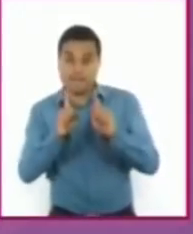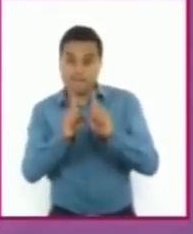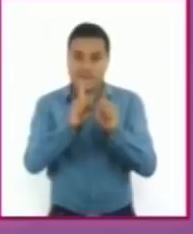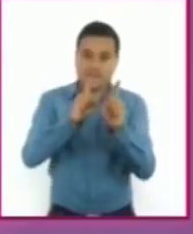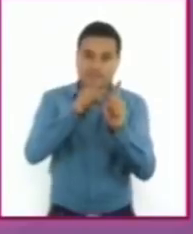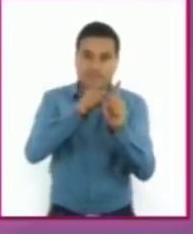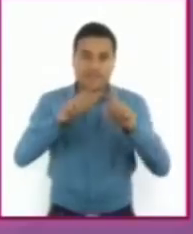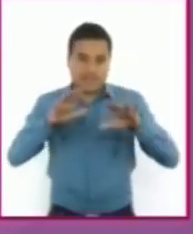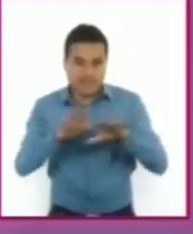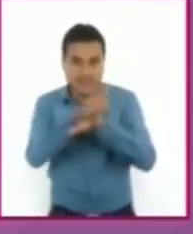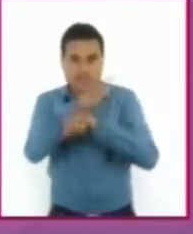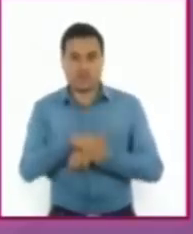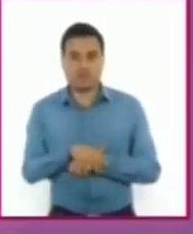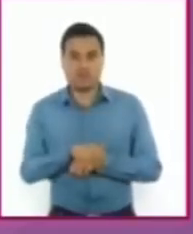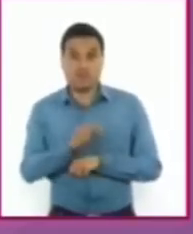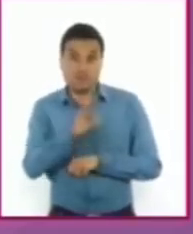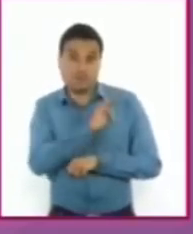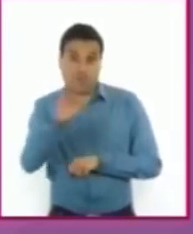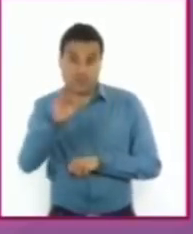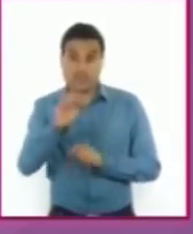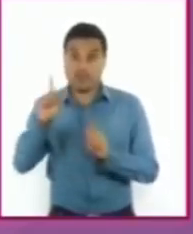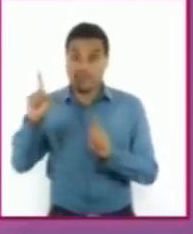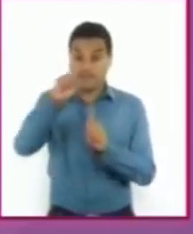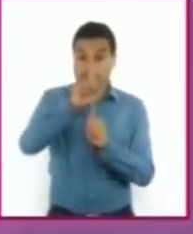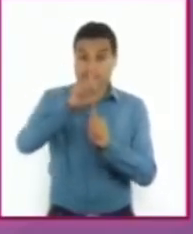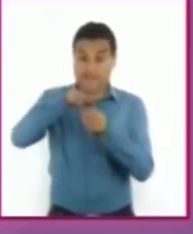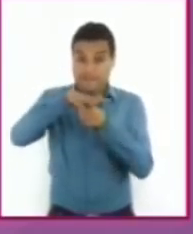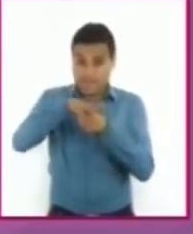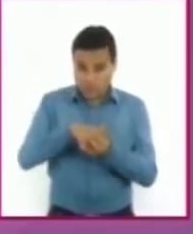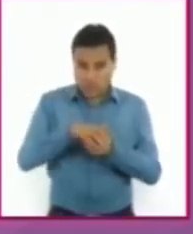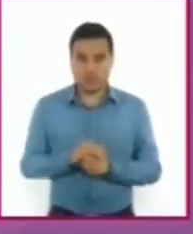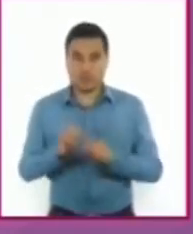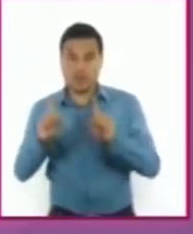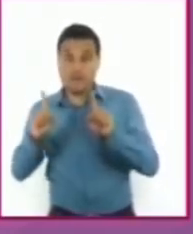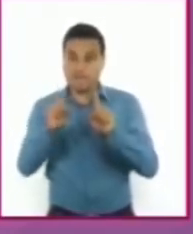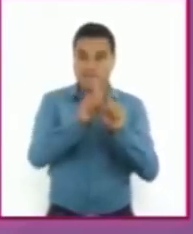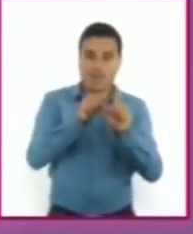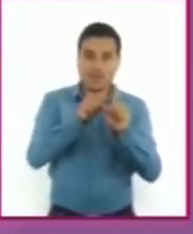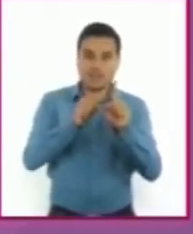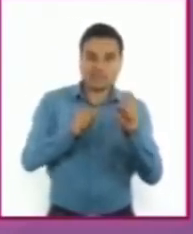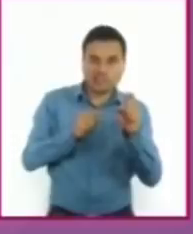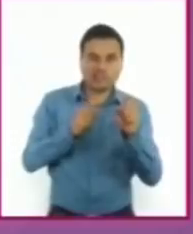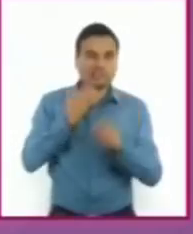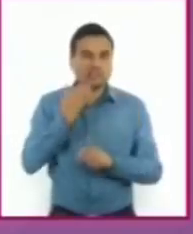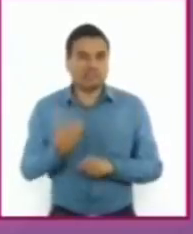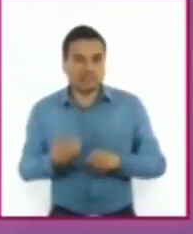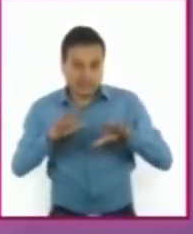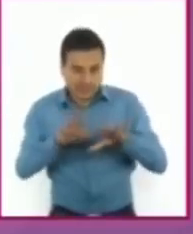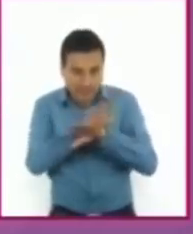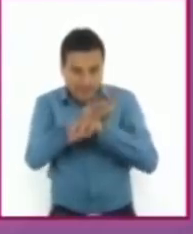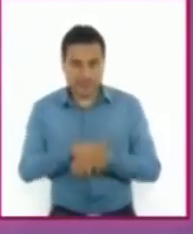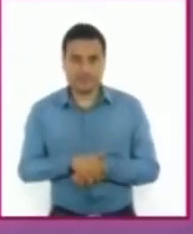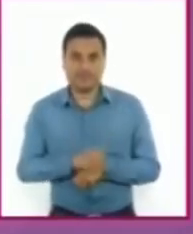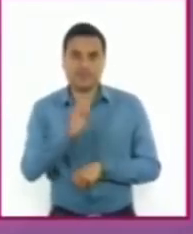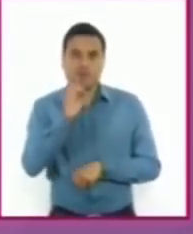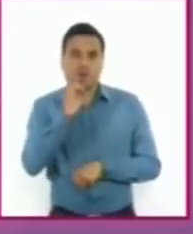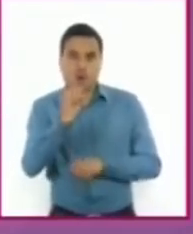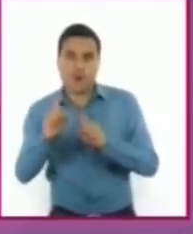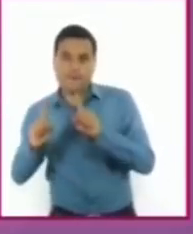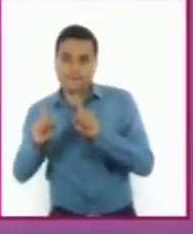son presión, deformación, cambio de rapidez,